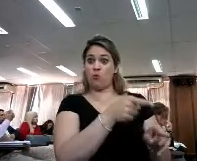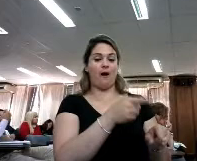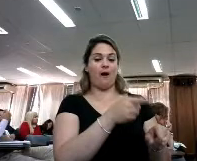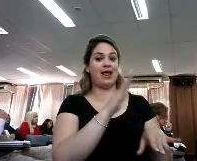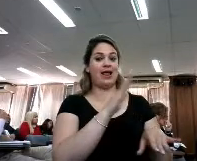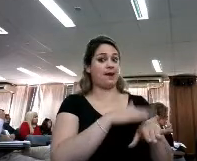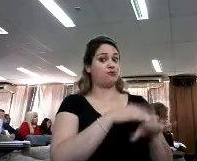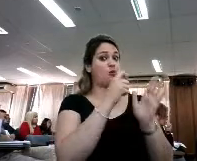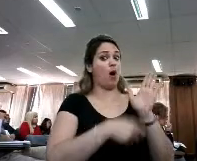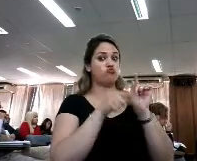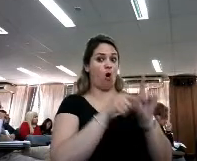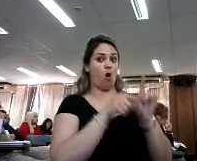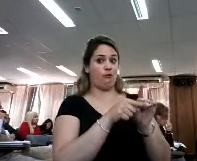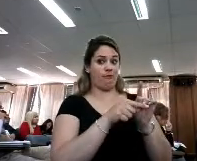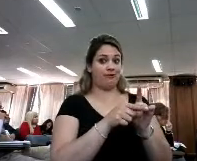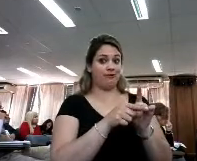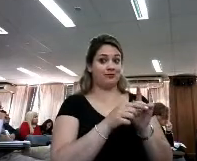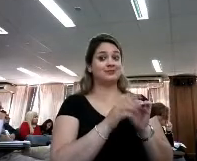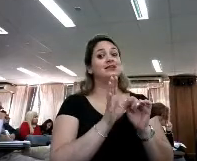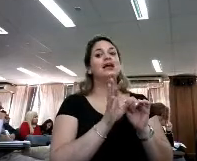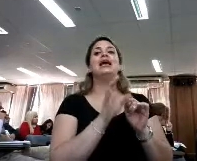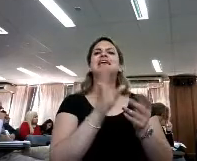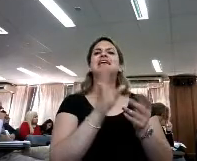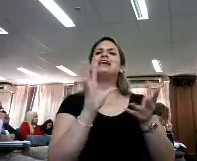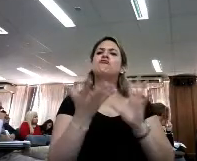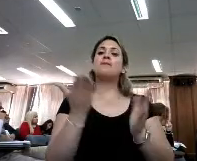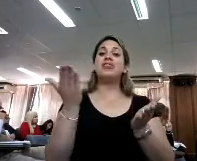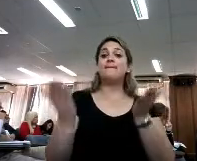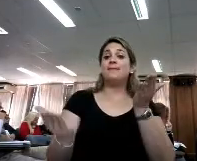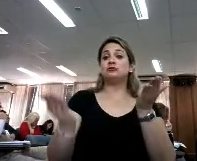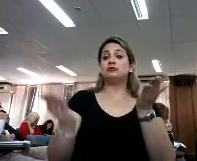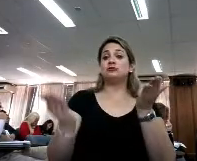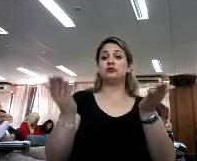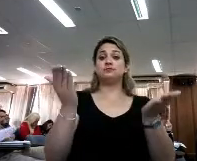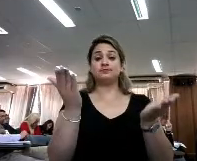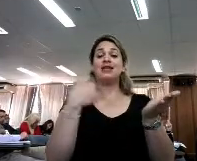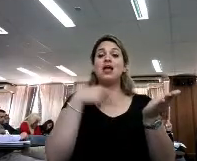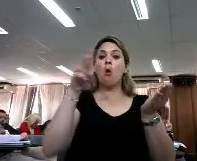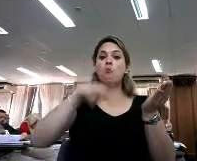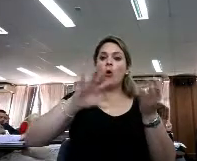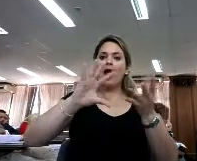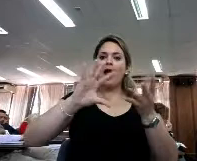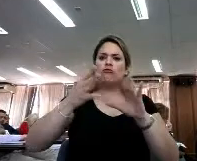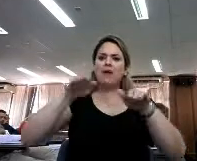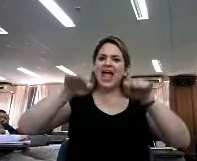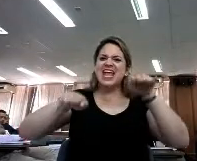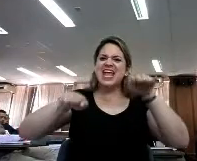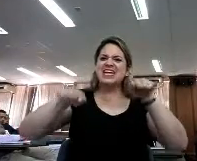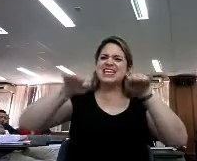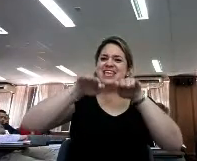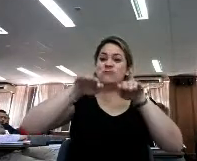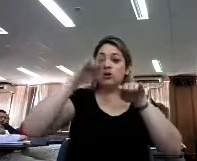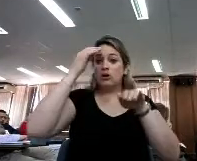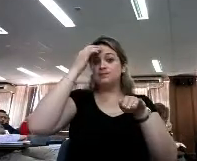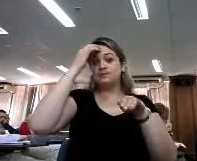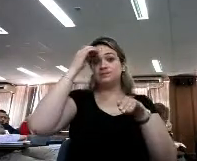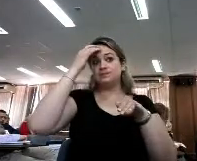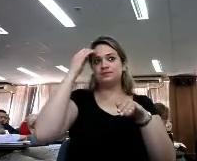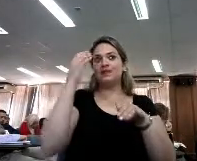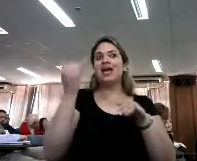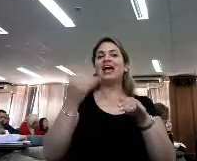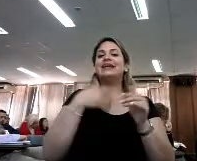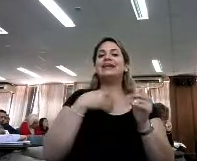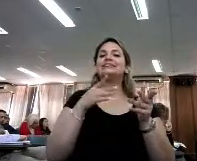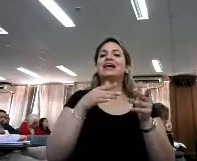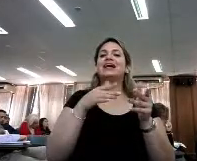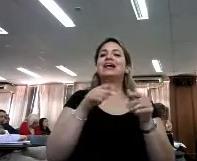titular o al autor de los derechos. Ese sistema de pesos y contrapesos busca armonizar, crear un equilibrio y dejar